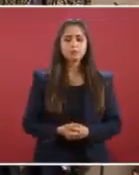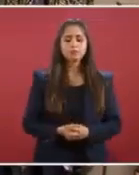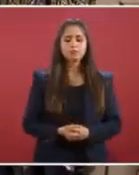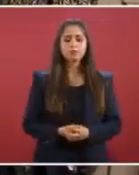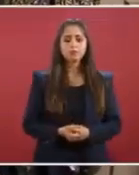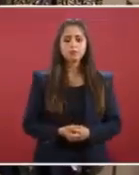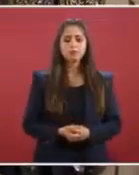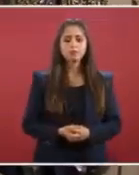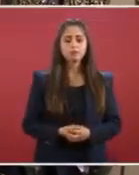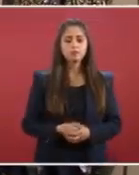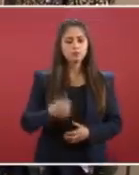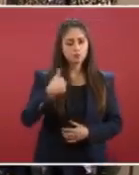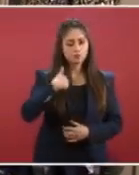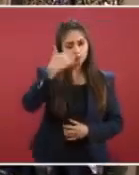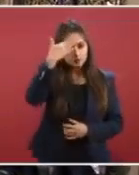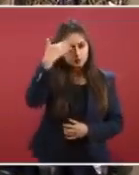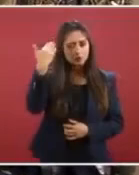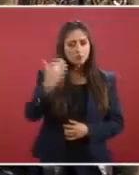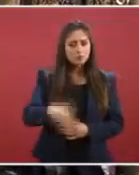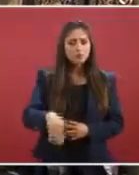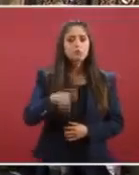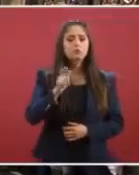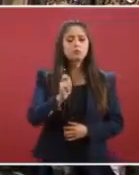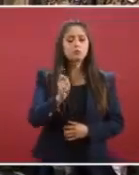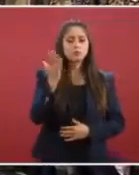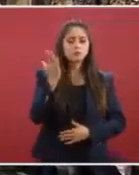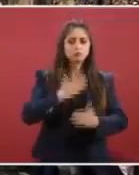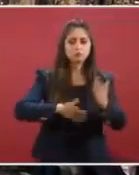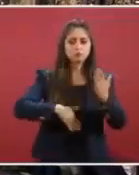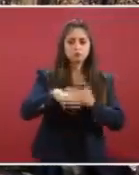Estoy seguro que vamos a tener buenos resultados.